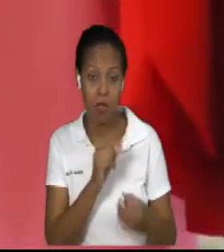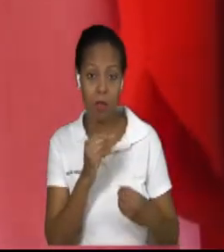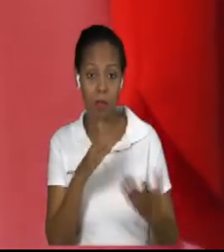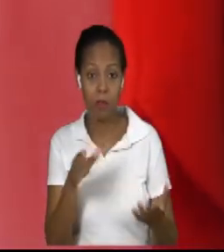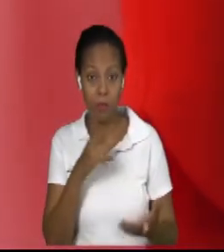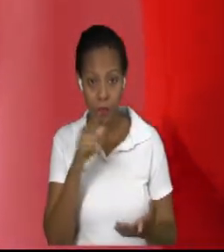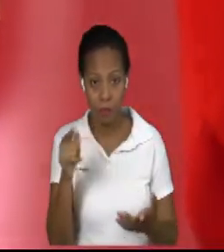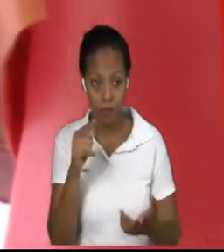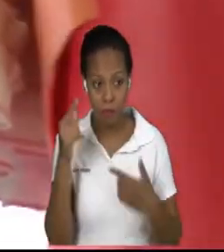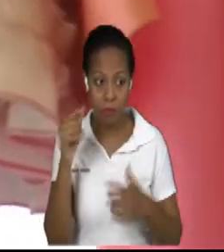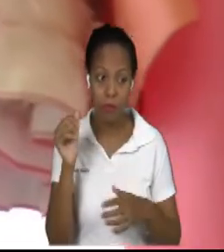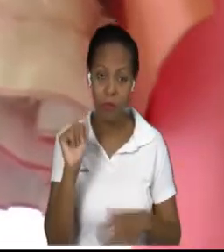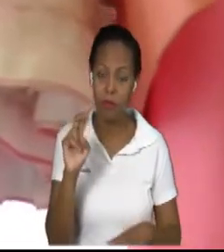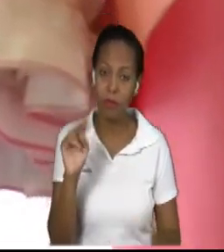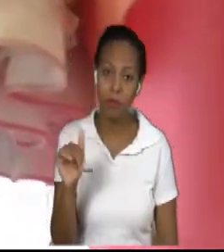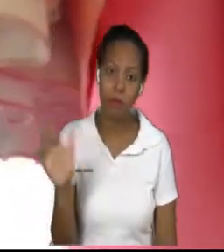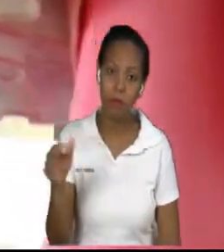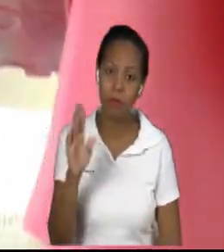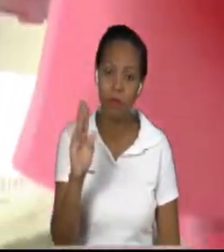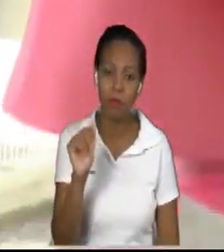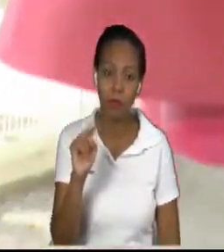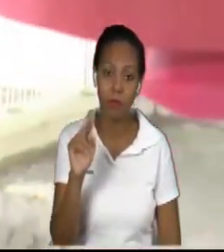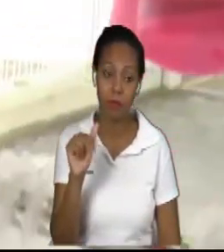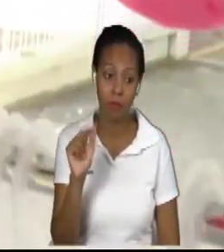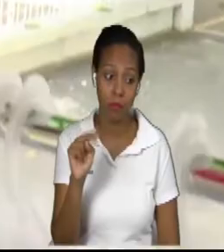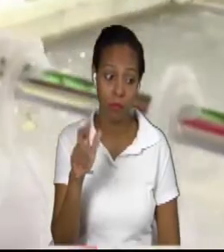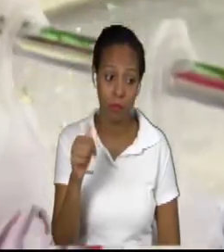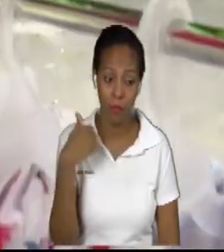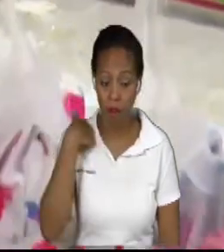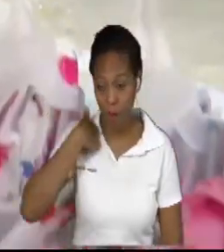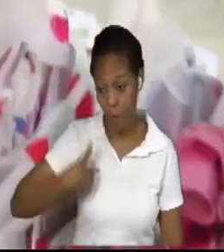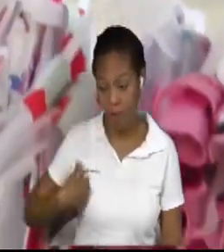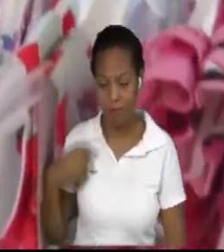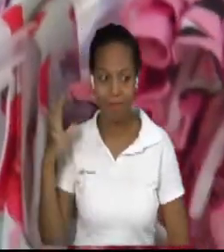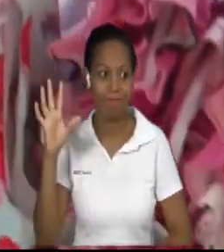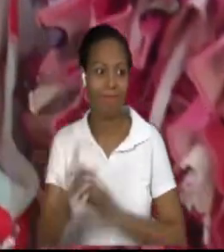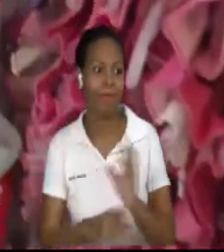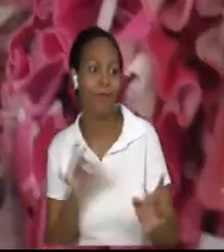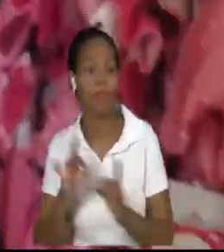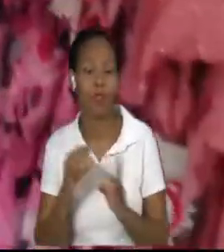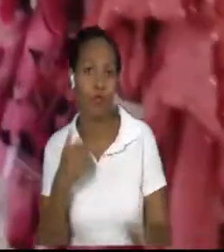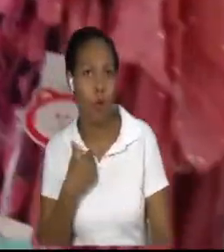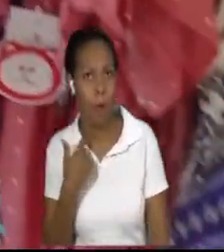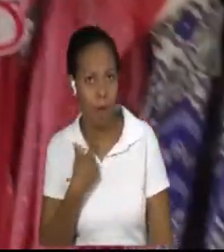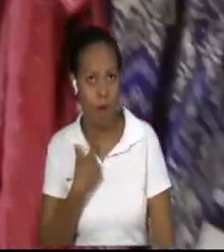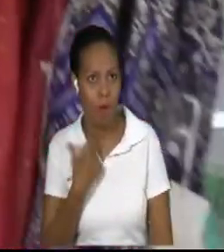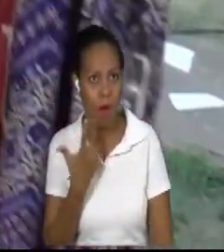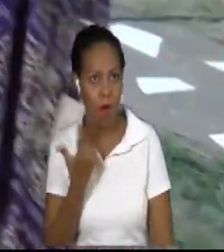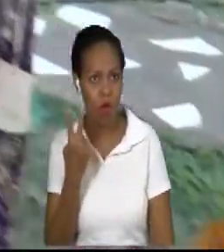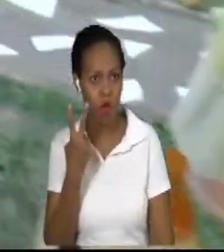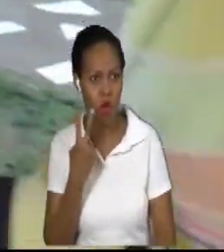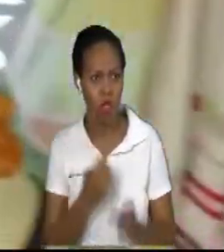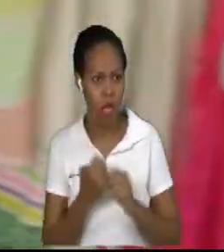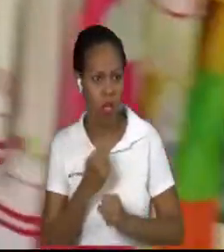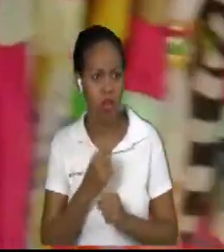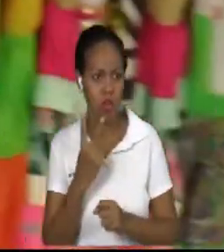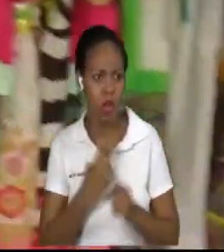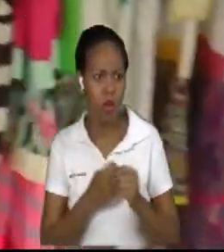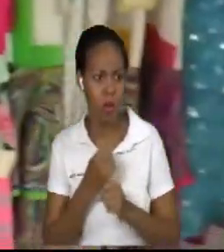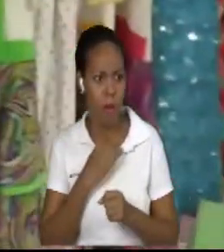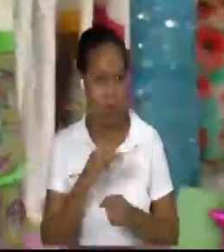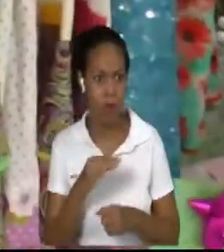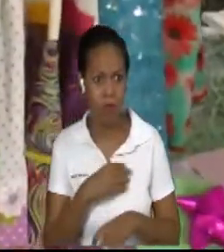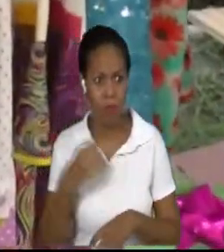Ana Banana, unos bolsos espectaculares. Yo tengo el mío más o menos hace como unos dos años y medio, y mi